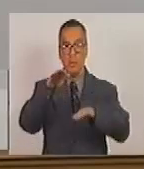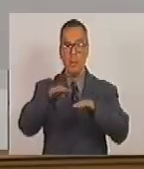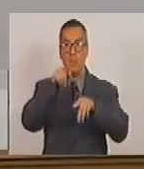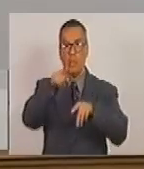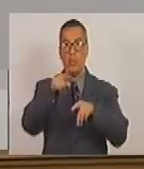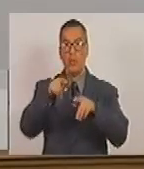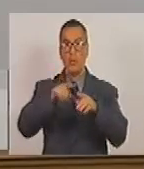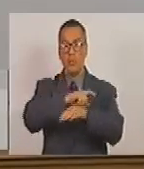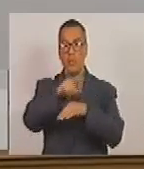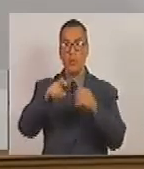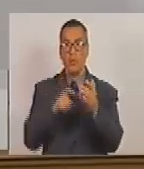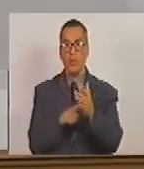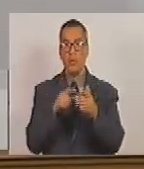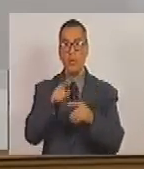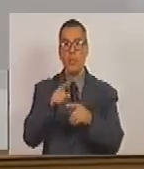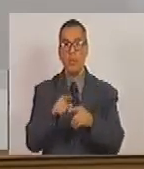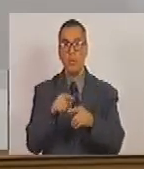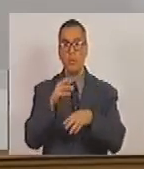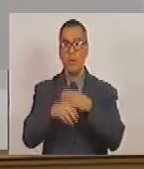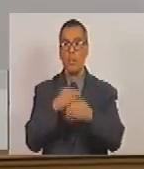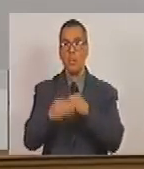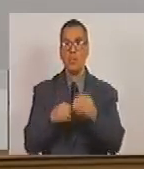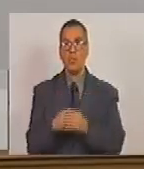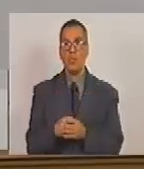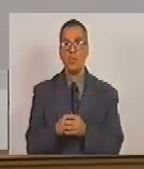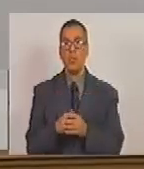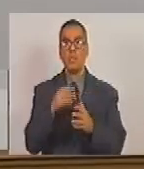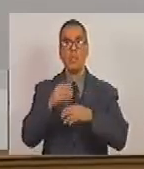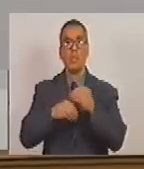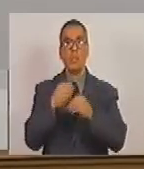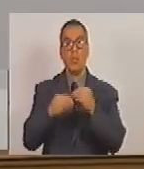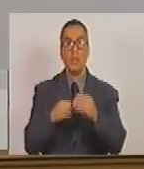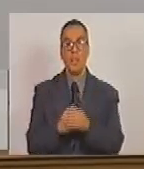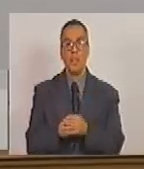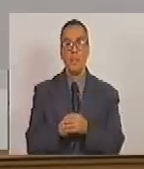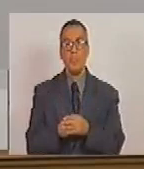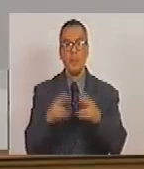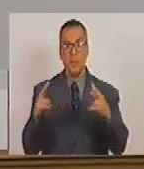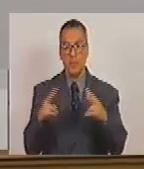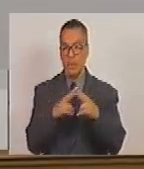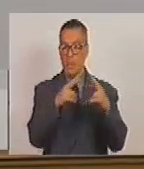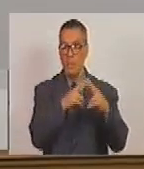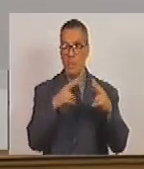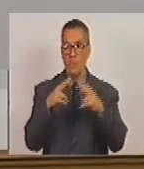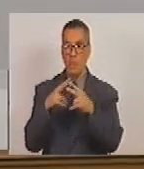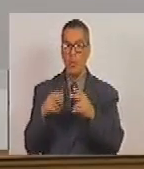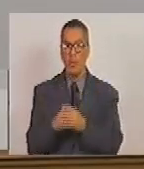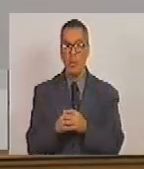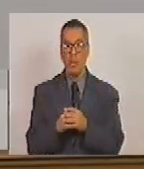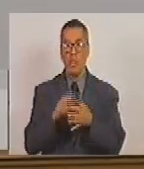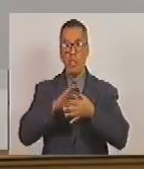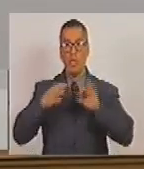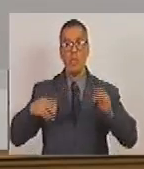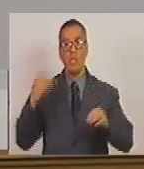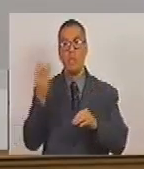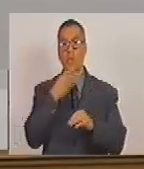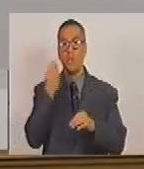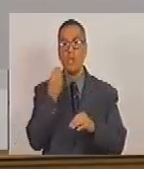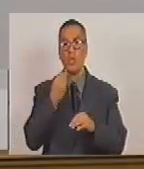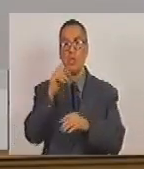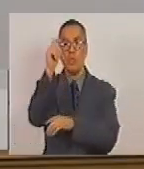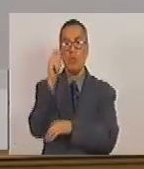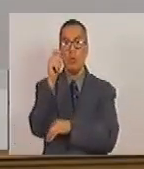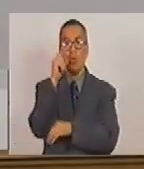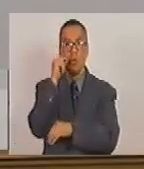balance a esta plenaria sobre lo que fue la realización del encuentro de la Red de Jóvenes